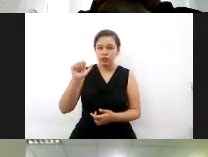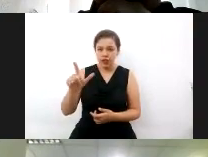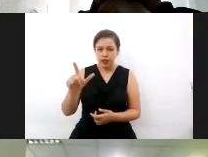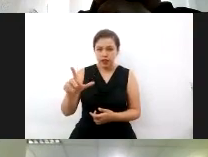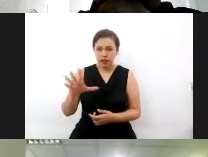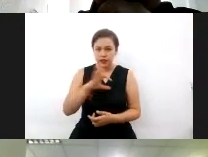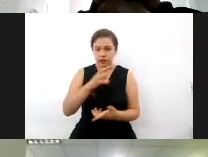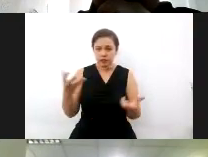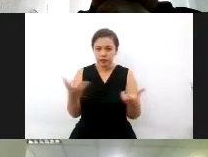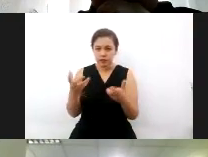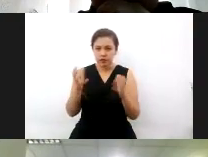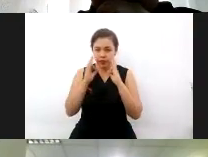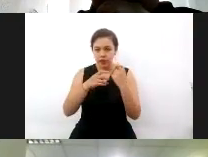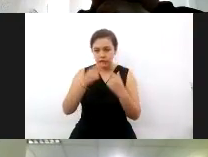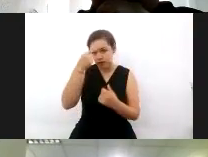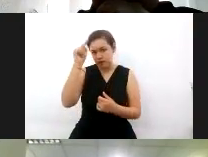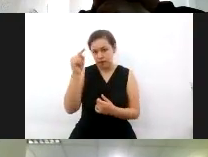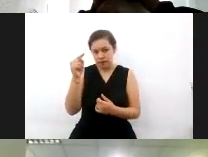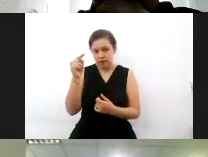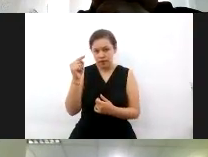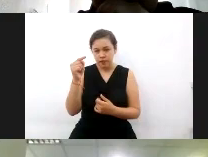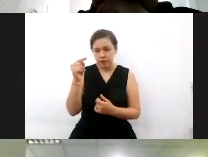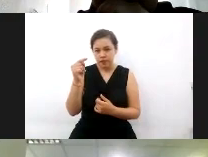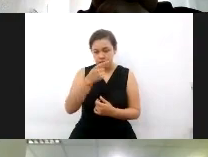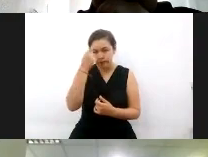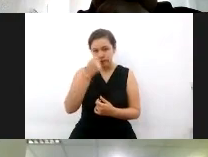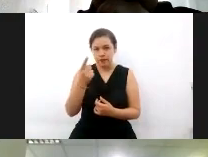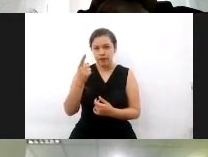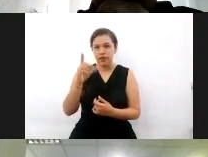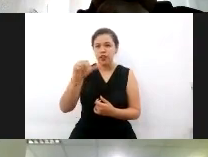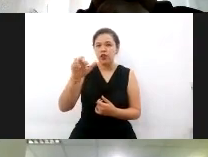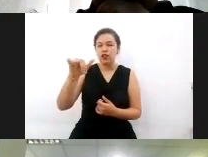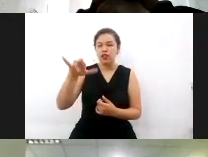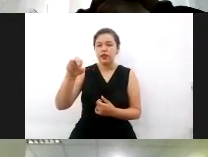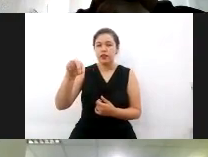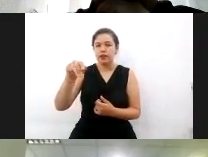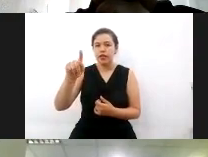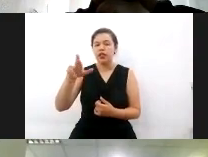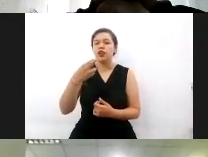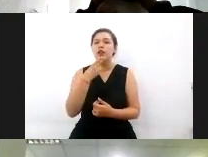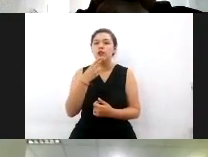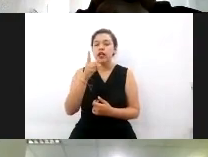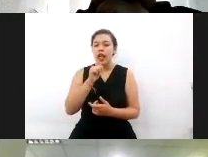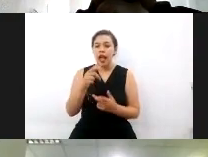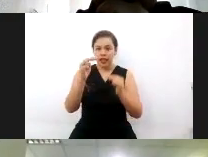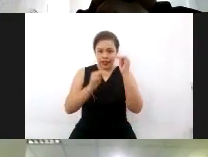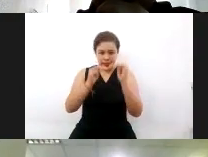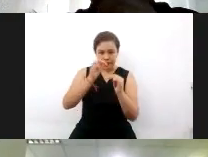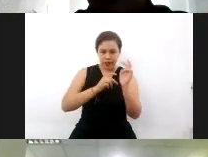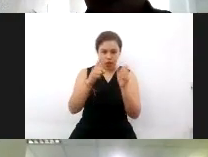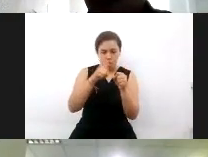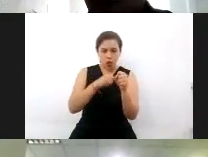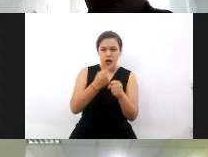de manera muy sencilla comprando un aparato que se llama clorímetro. Y en el clorímetro tiene una escala de colores, colores